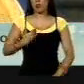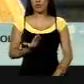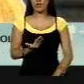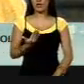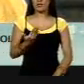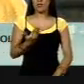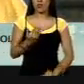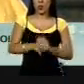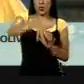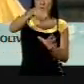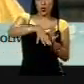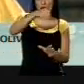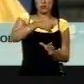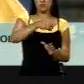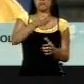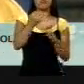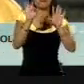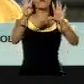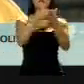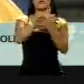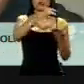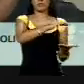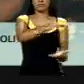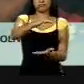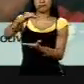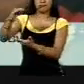la patria venezolana.